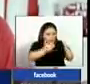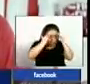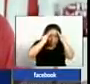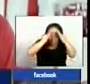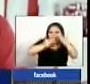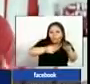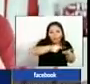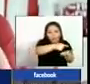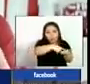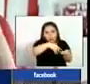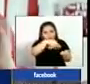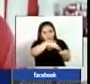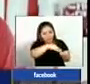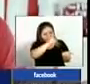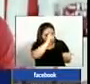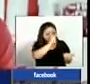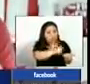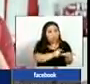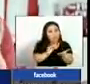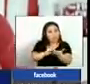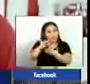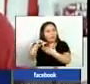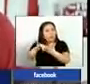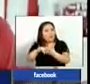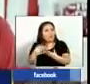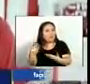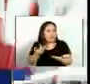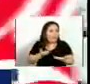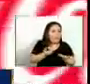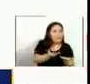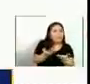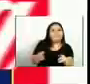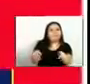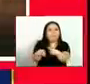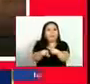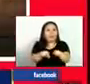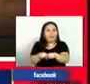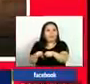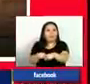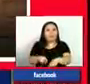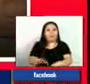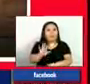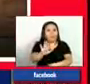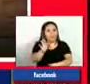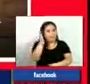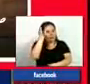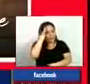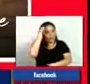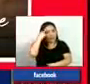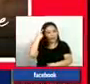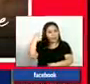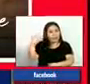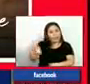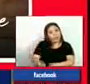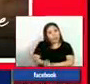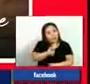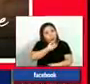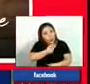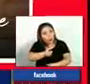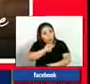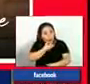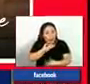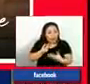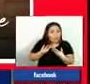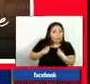humanidad y porque cada uno de nuestros proyectos tiene que ser dedicado a nuestros hermanos recordemos que por cada noticia que nos da